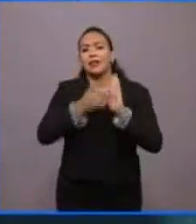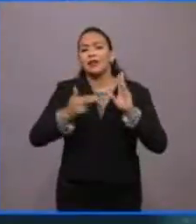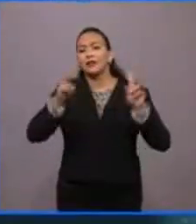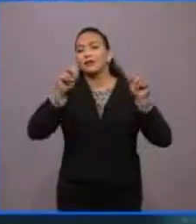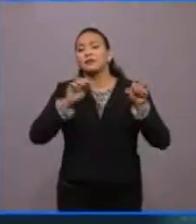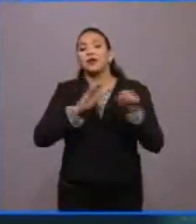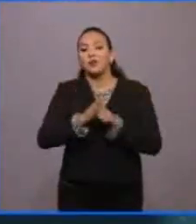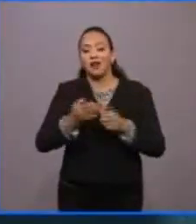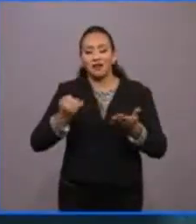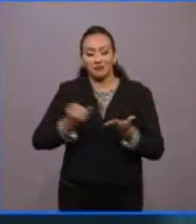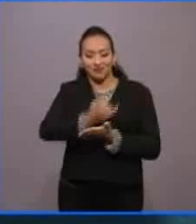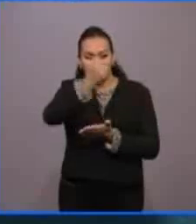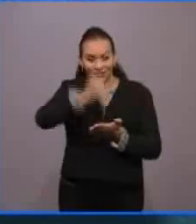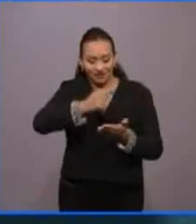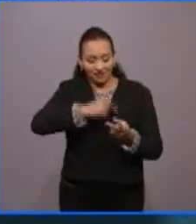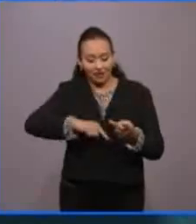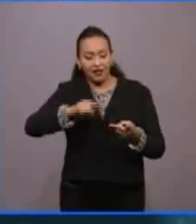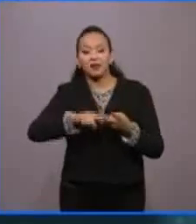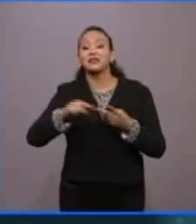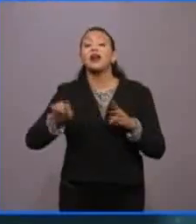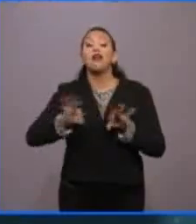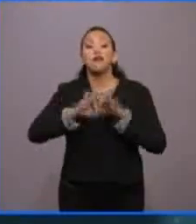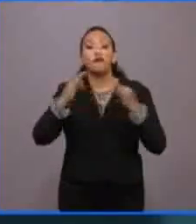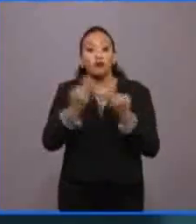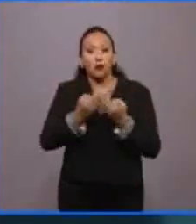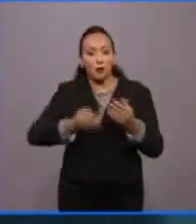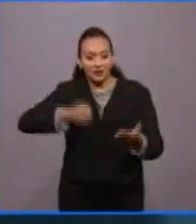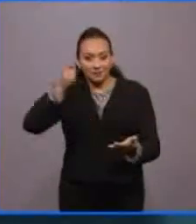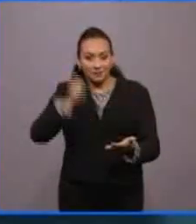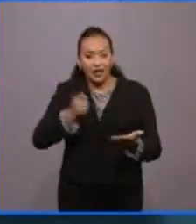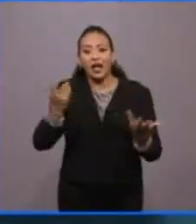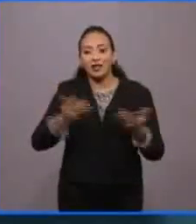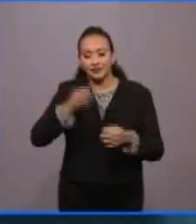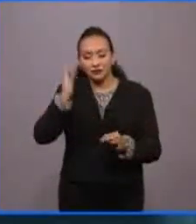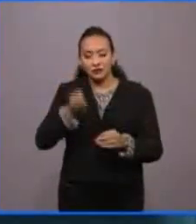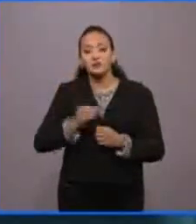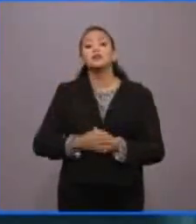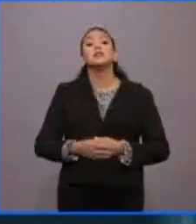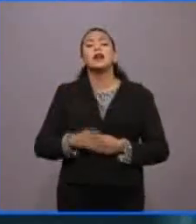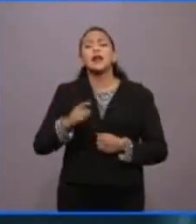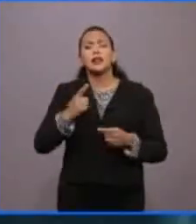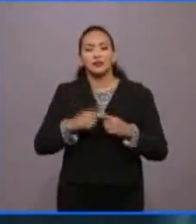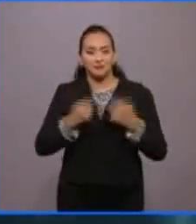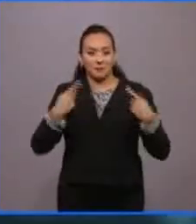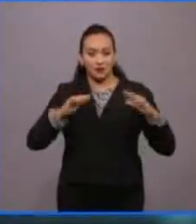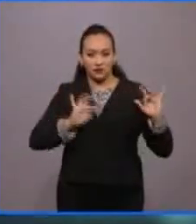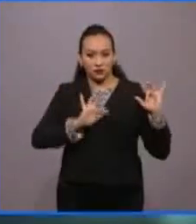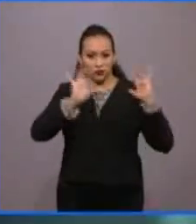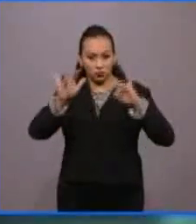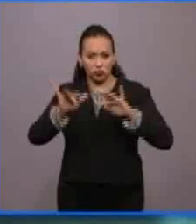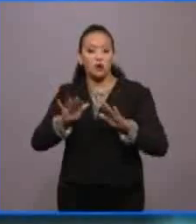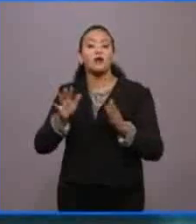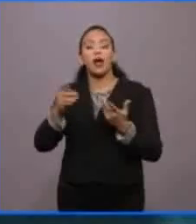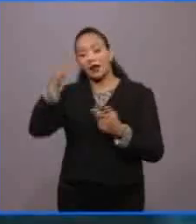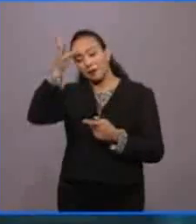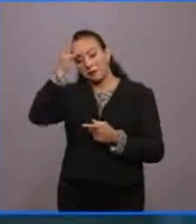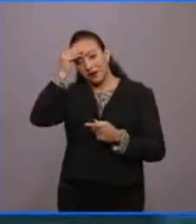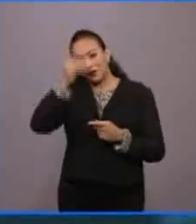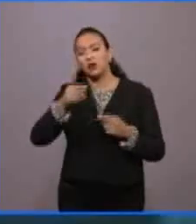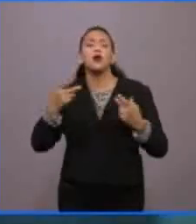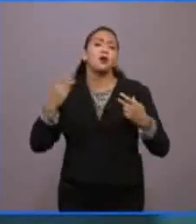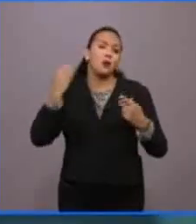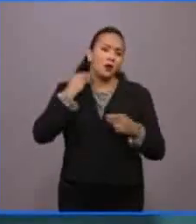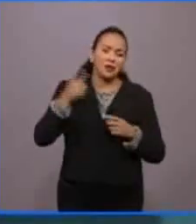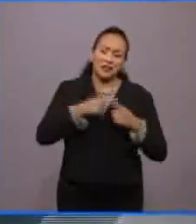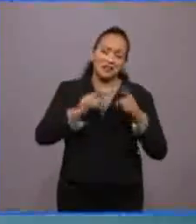sobre sentencias, vías de apremio y su ejecución, al que asistió personal del Poder Judicial Estatal, litigantes y